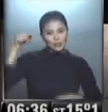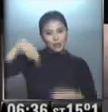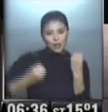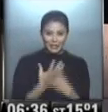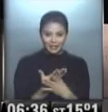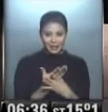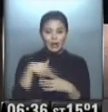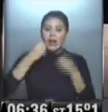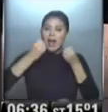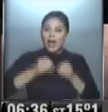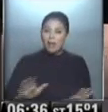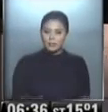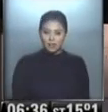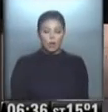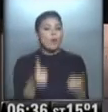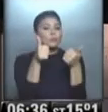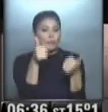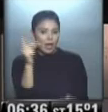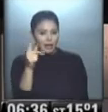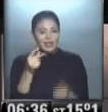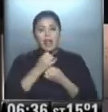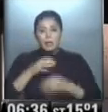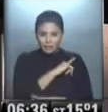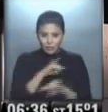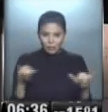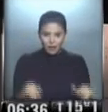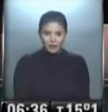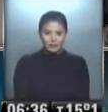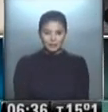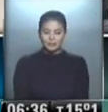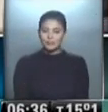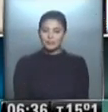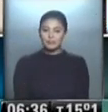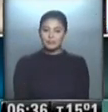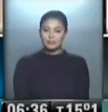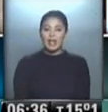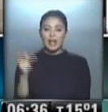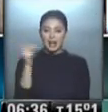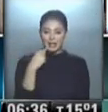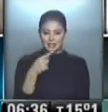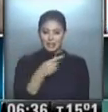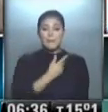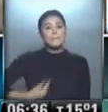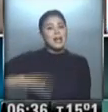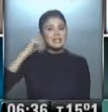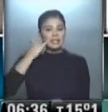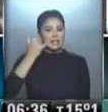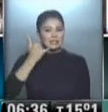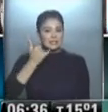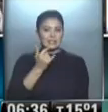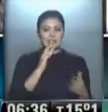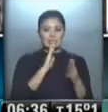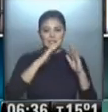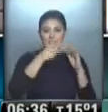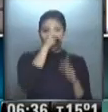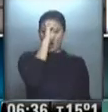esta mañanita que recién empieza? Bien, Cari, vamos con la información. La presidenta recibió el alta y está en Olivos